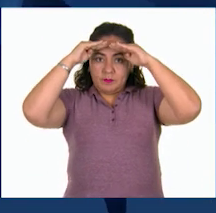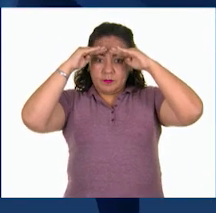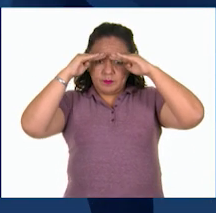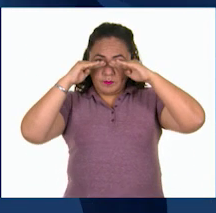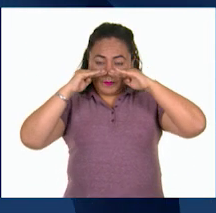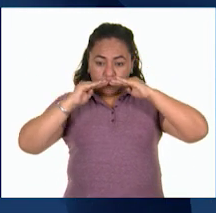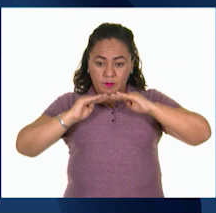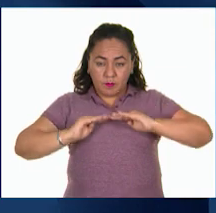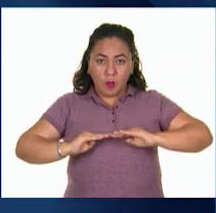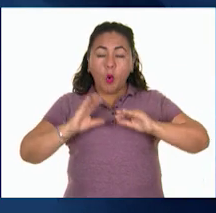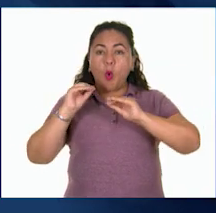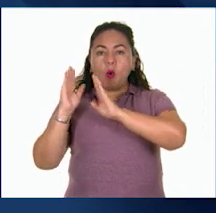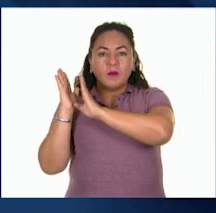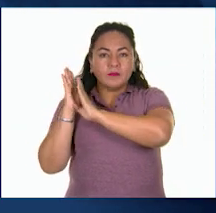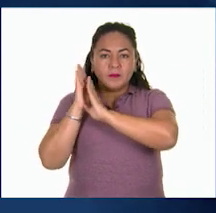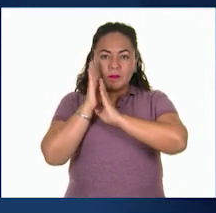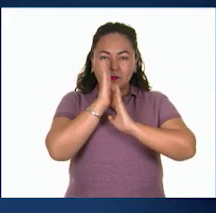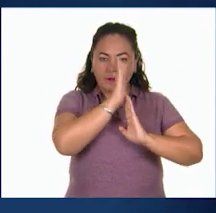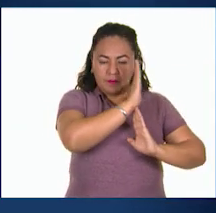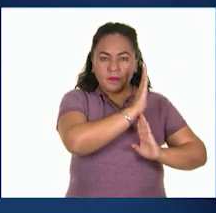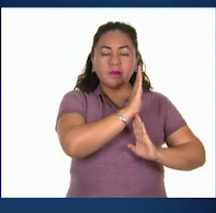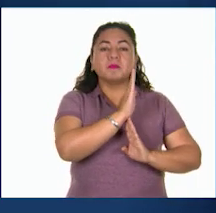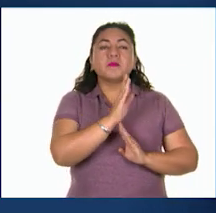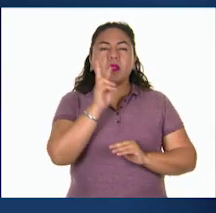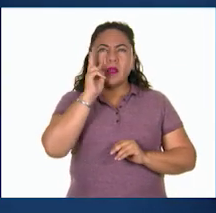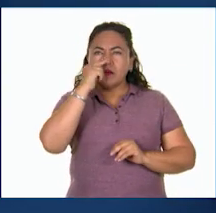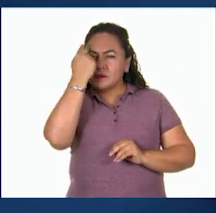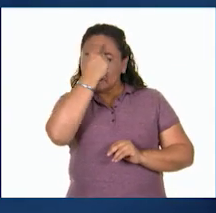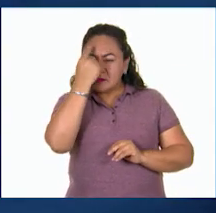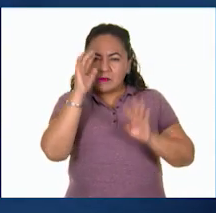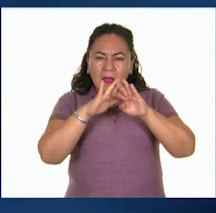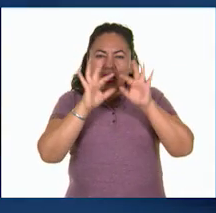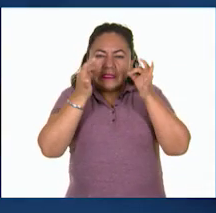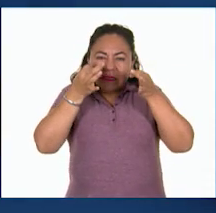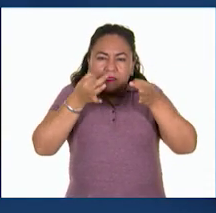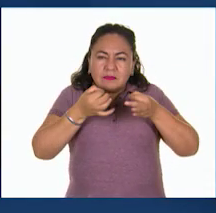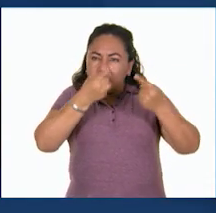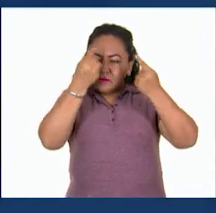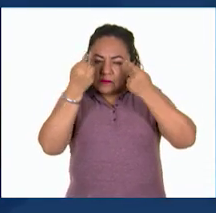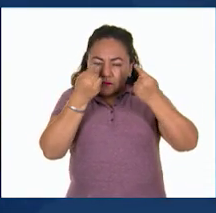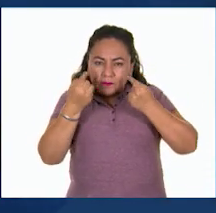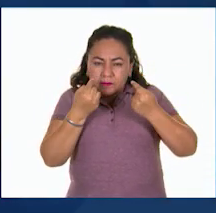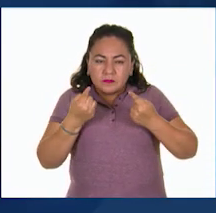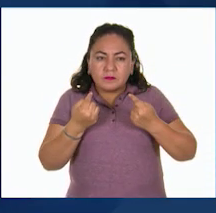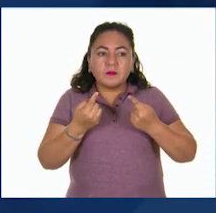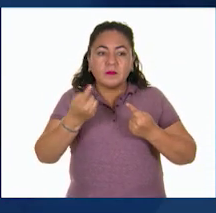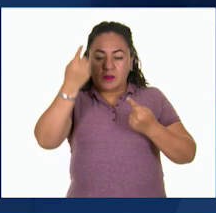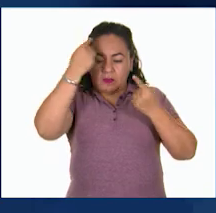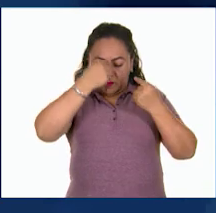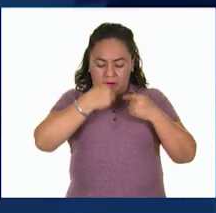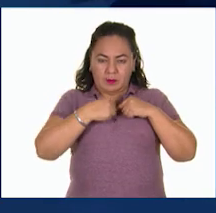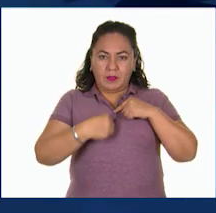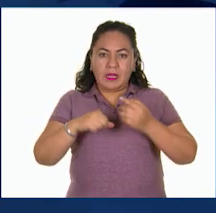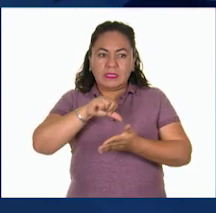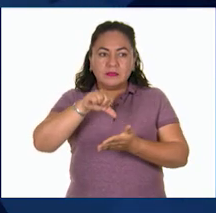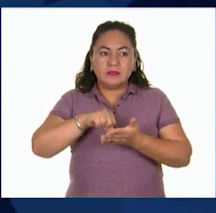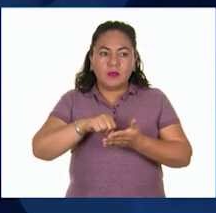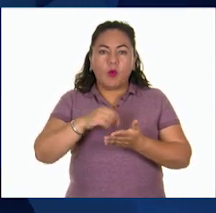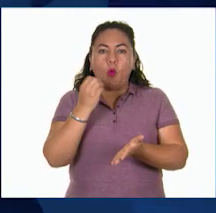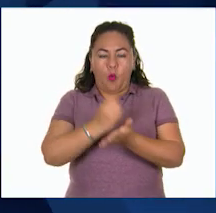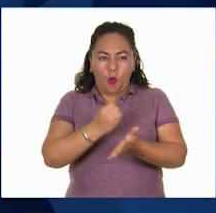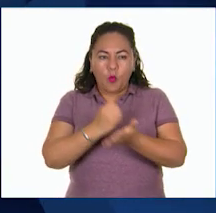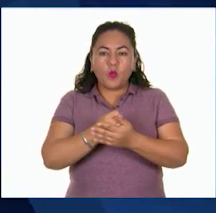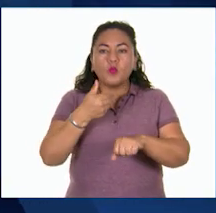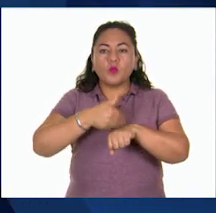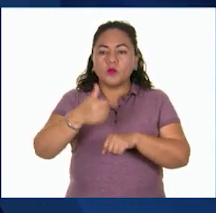costado. Las diferencias son reductibles a detalles. Queda el centro que es oro. El número 7,